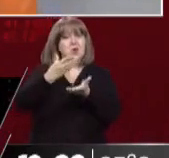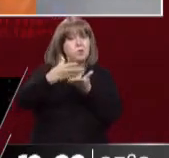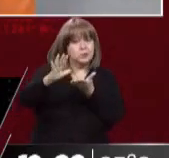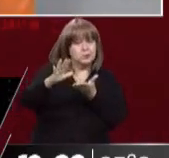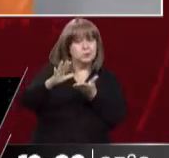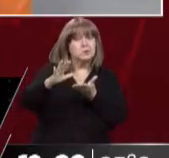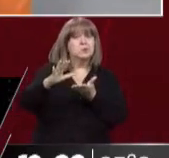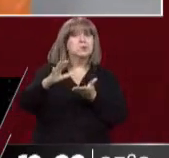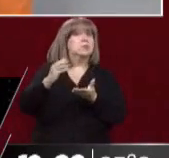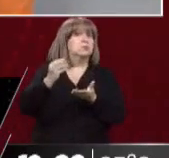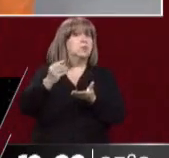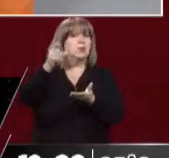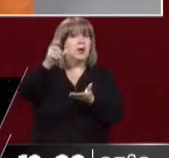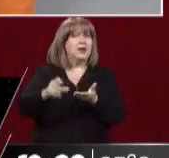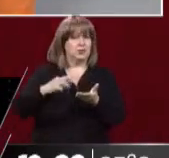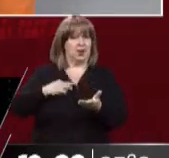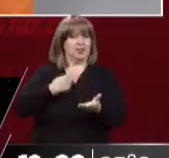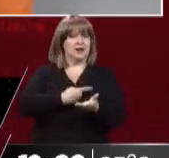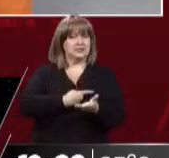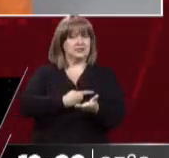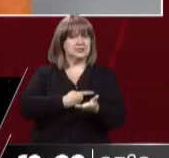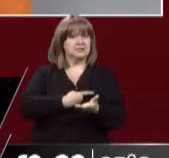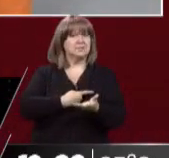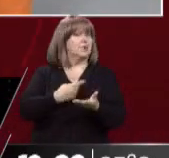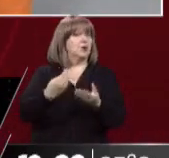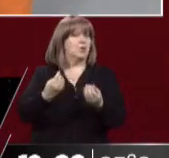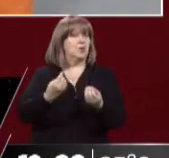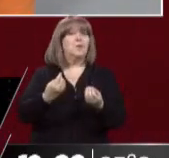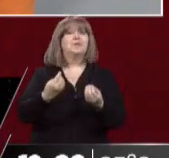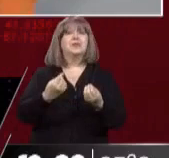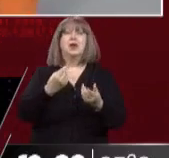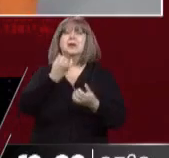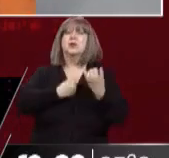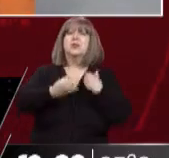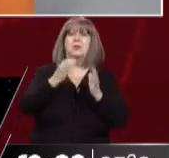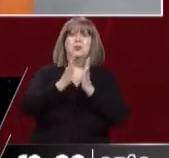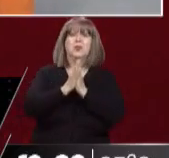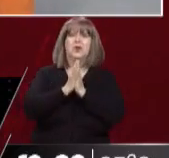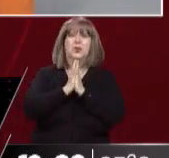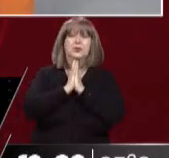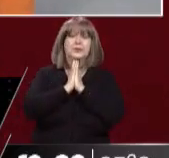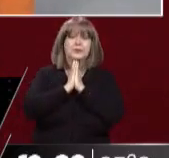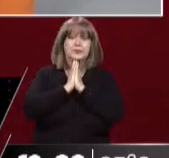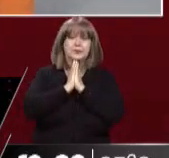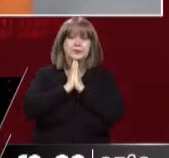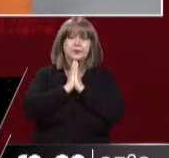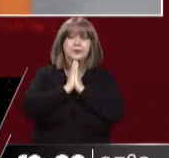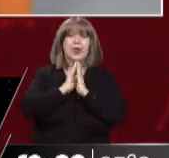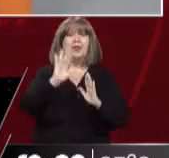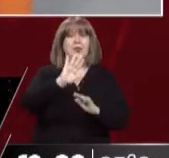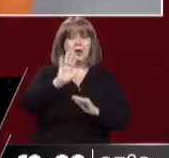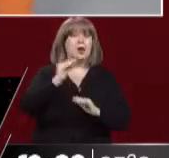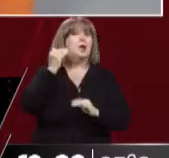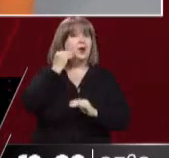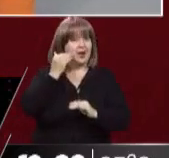la versión de que no les permitían volver O al menos es lo que entendemos Silvia contanos Hola qué tal